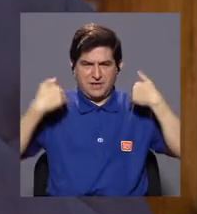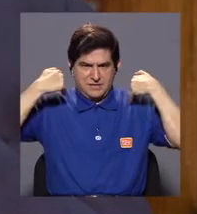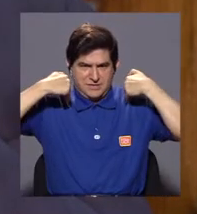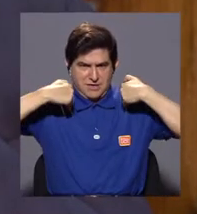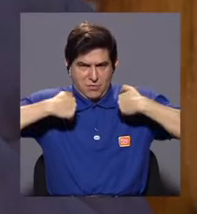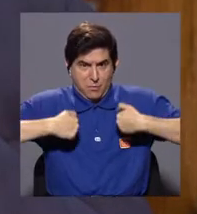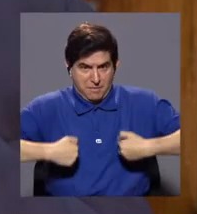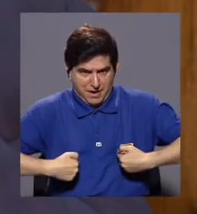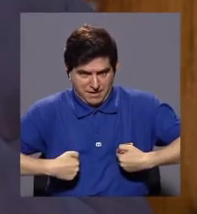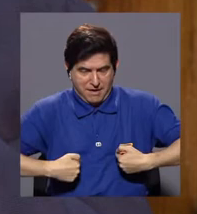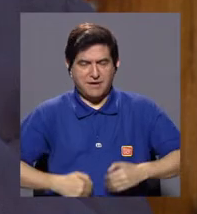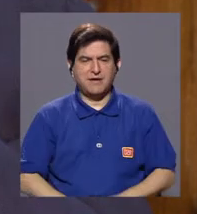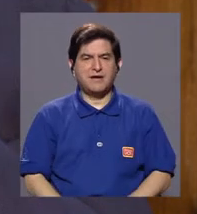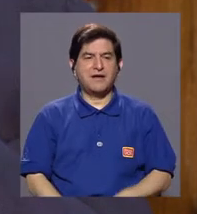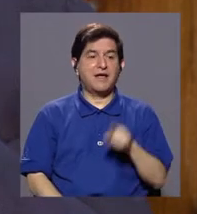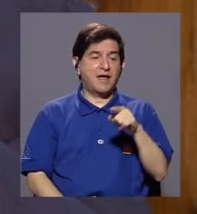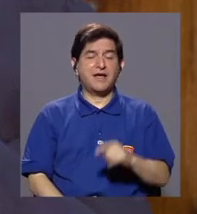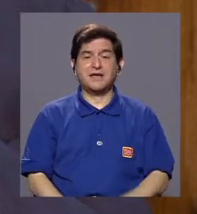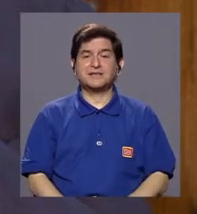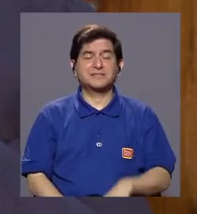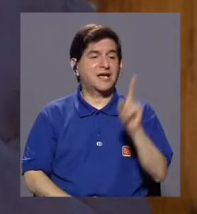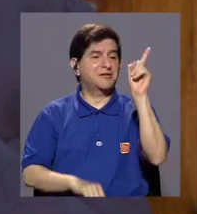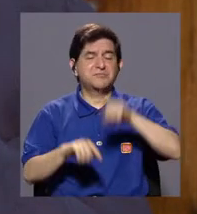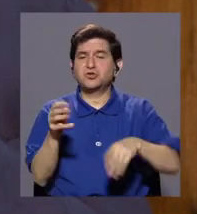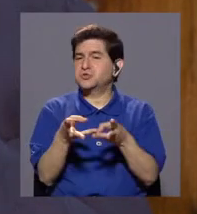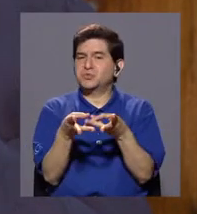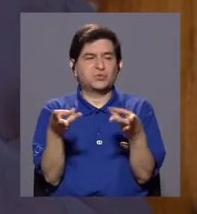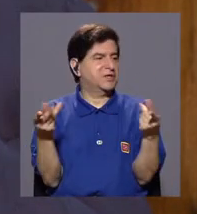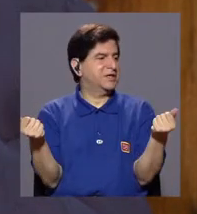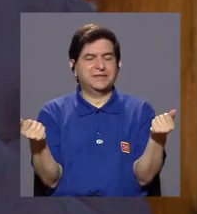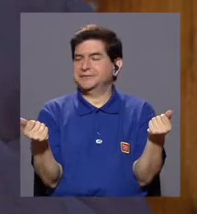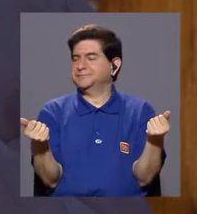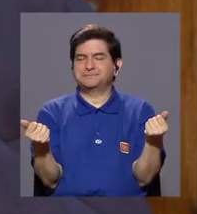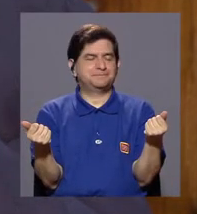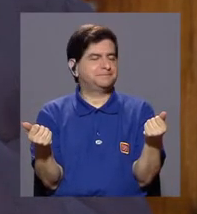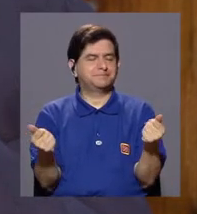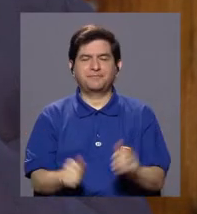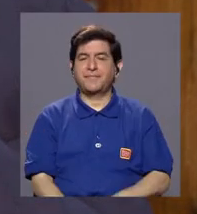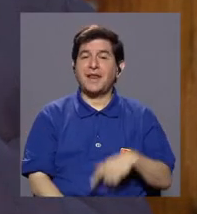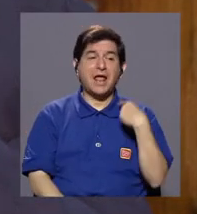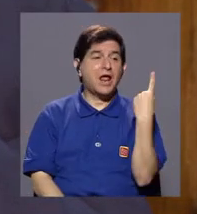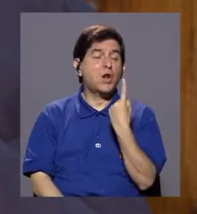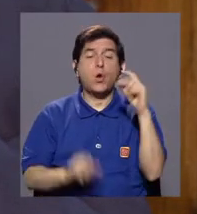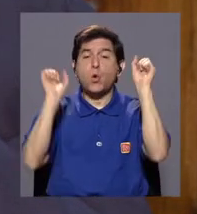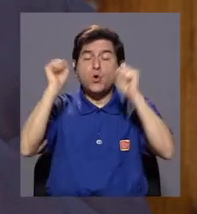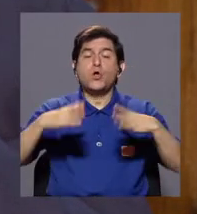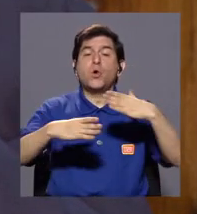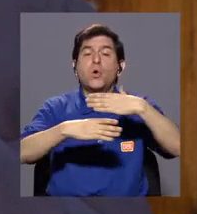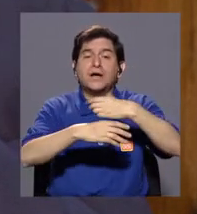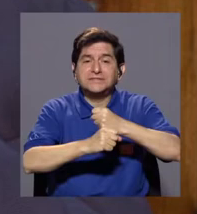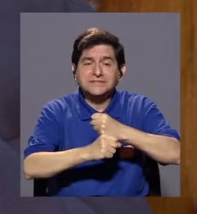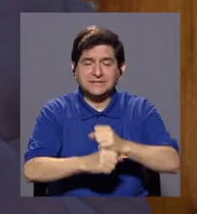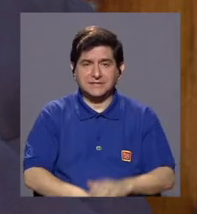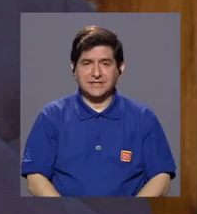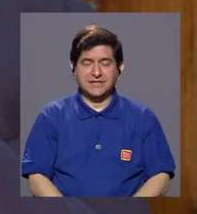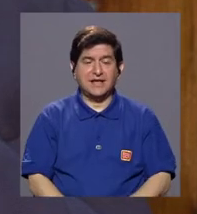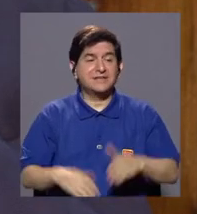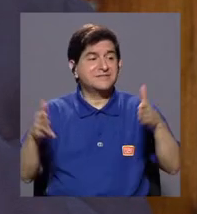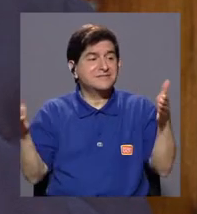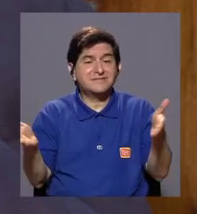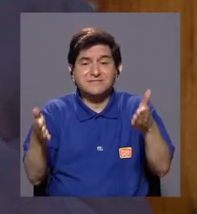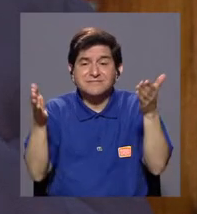la destructividad humana es inextinguible. Que lo único que podemos hacer